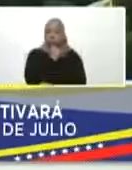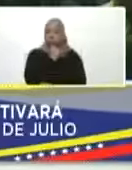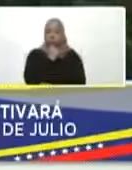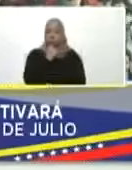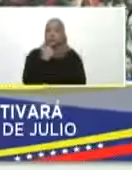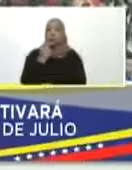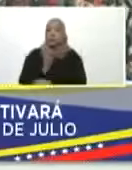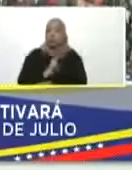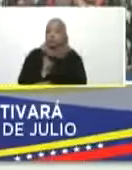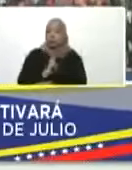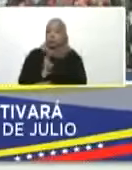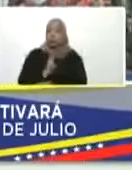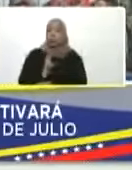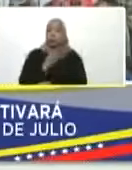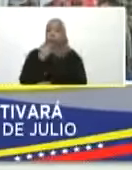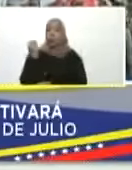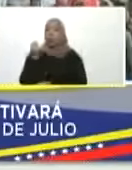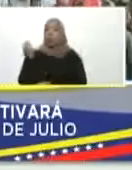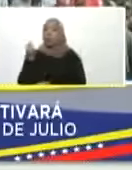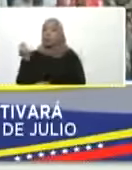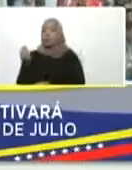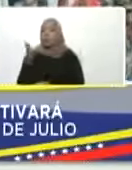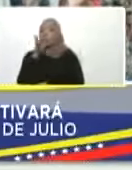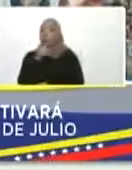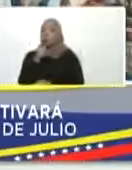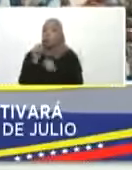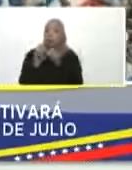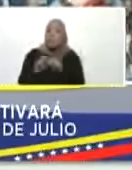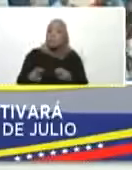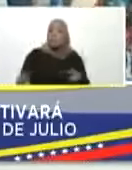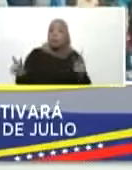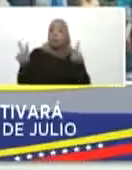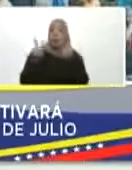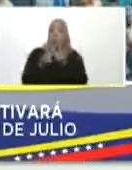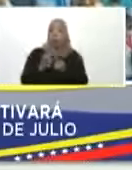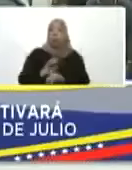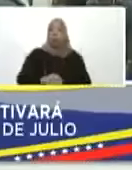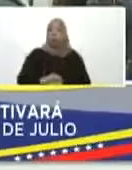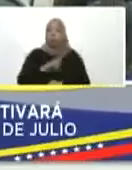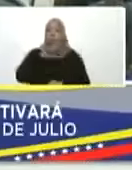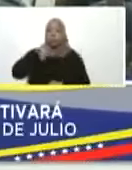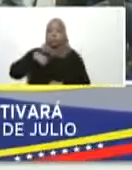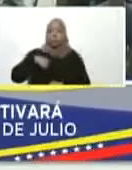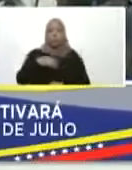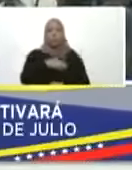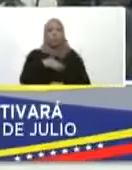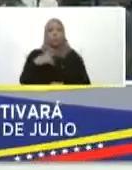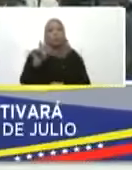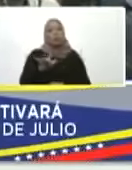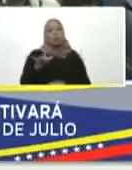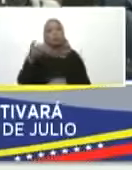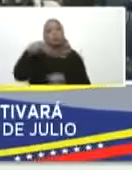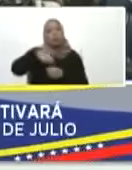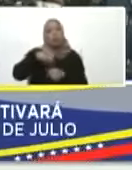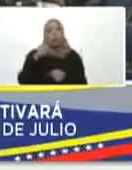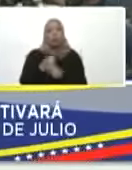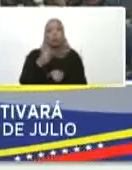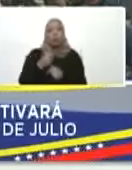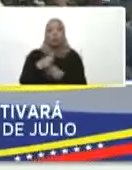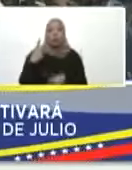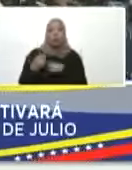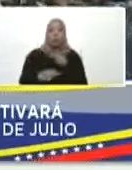acelerada. Un proceso de degradación. Ellos nos quieren imponer